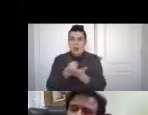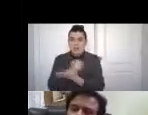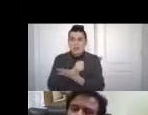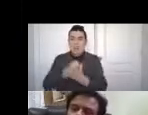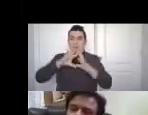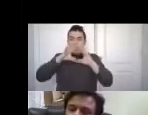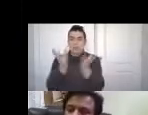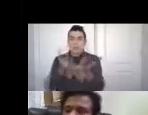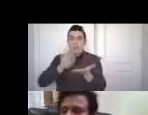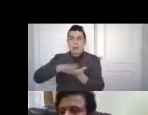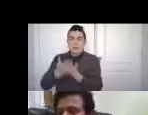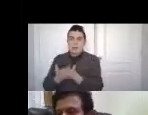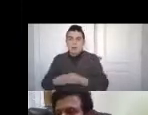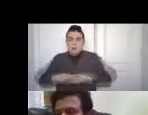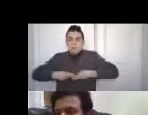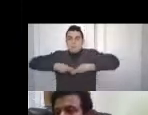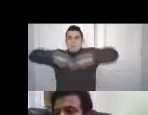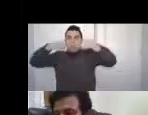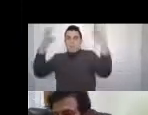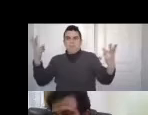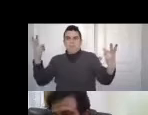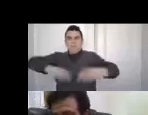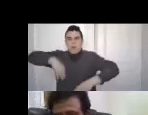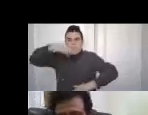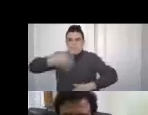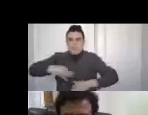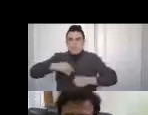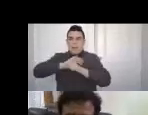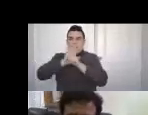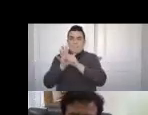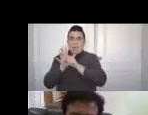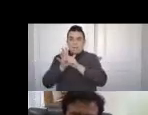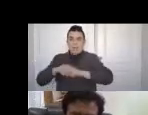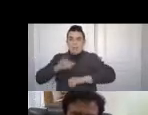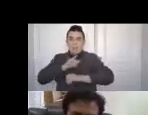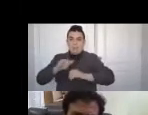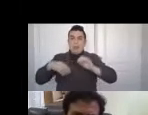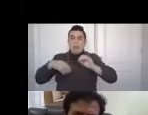distribuyó, ¿cierto? A 2 o más continentes. ¿Sí?